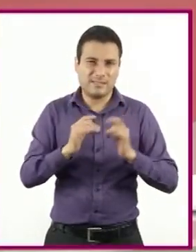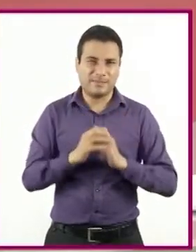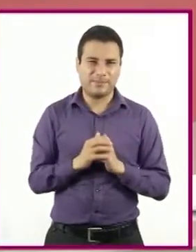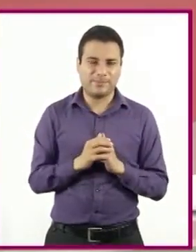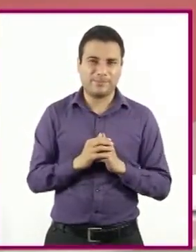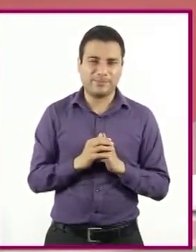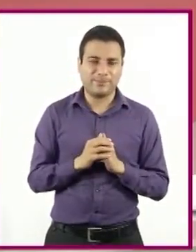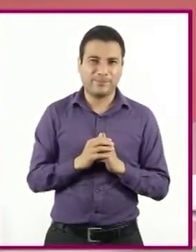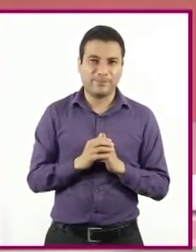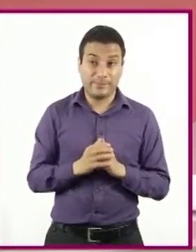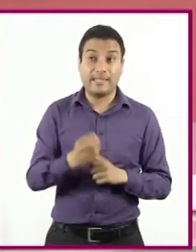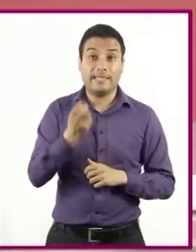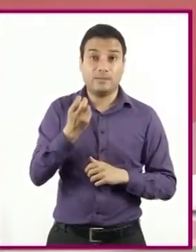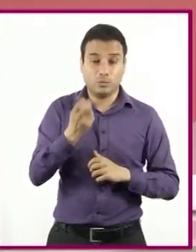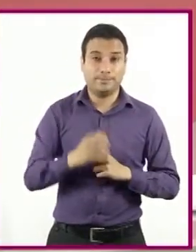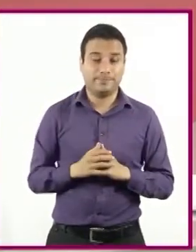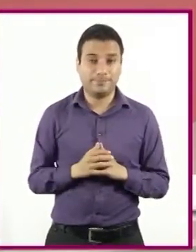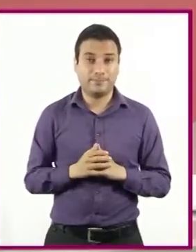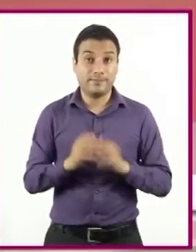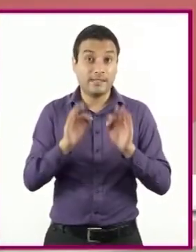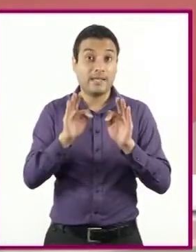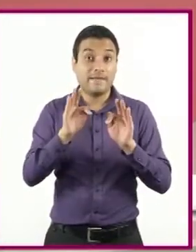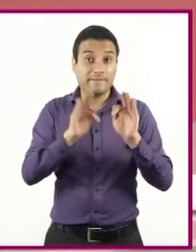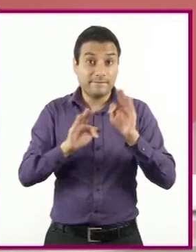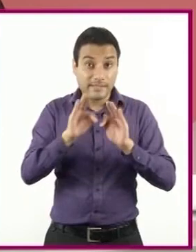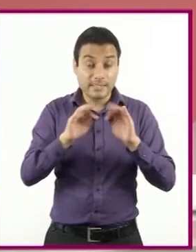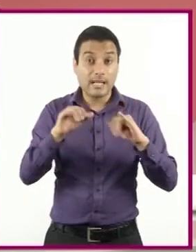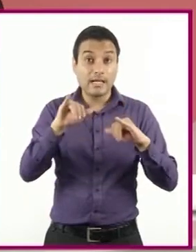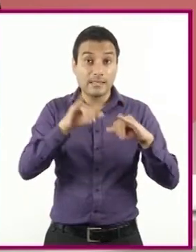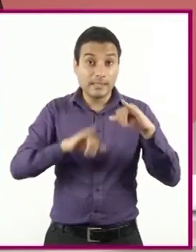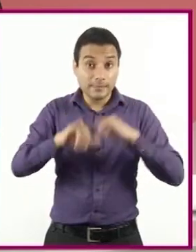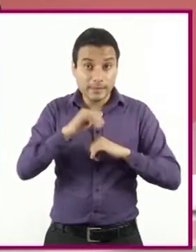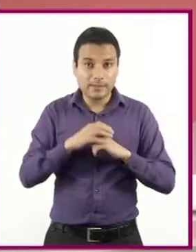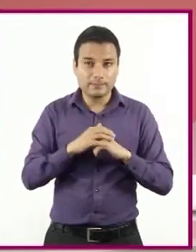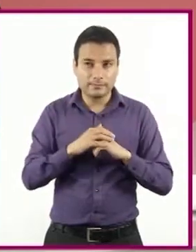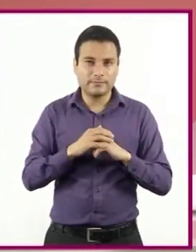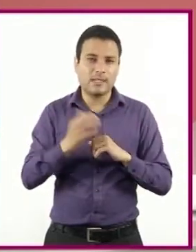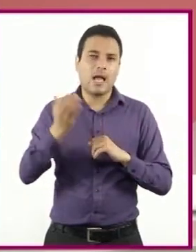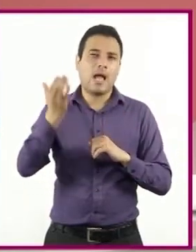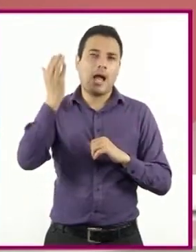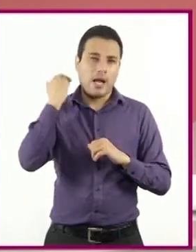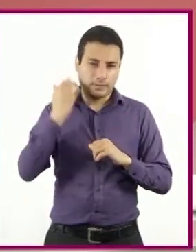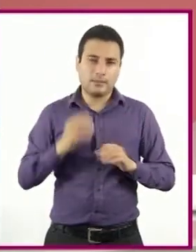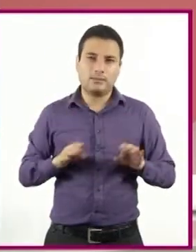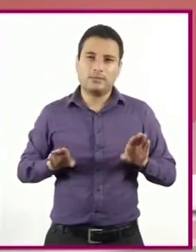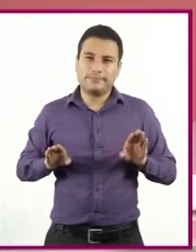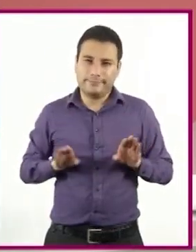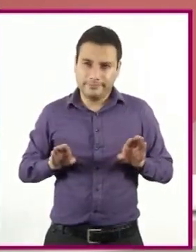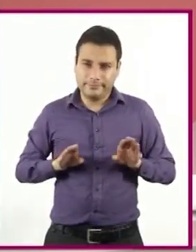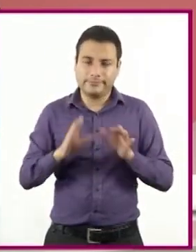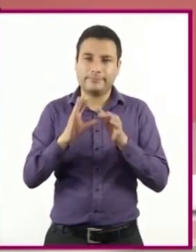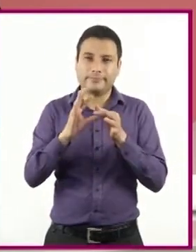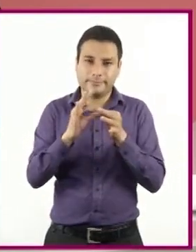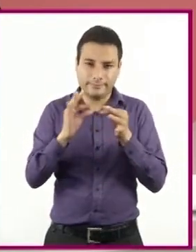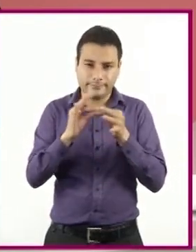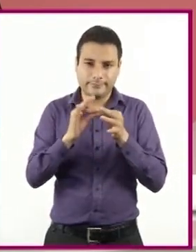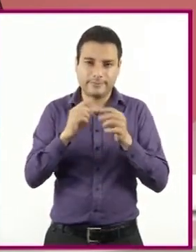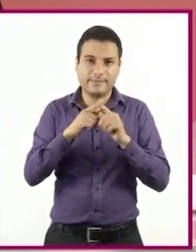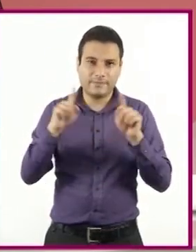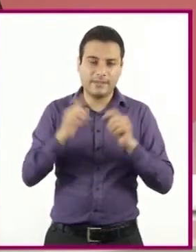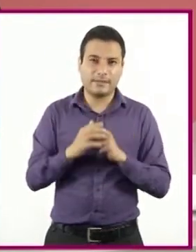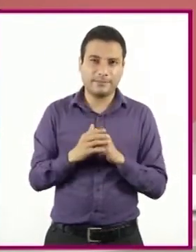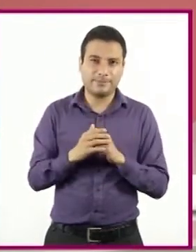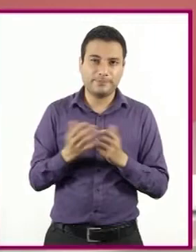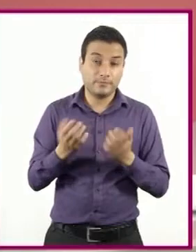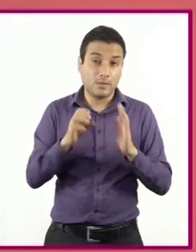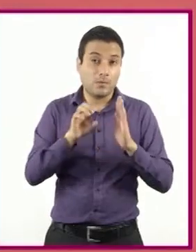es, solo que la física y la química tenían diferentes conceptos para definirlo, e inclusive referencias como